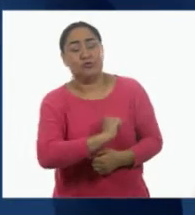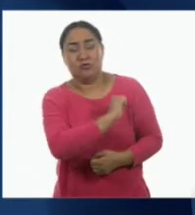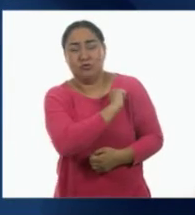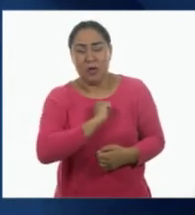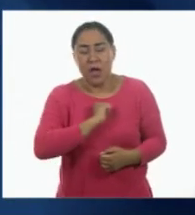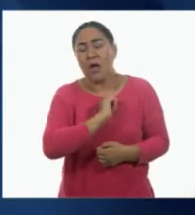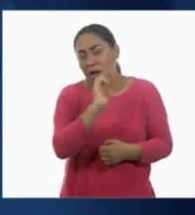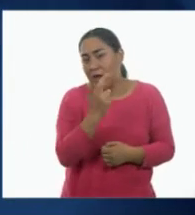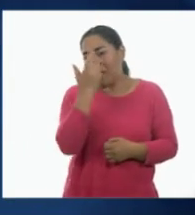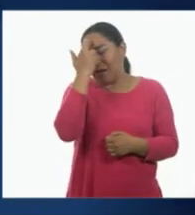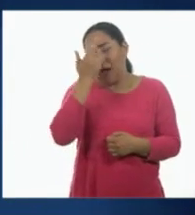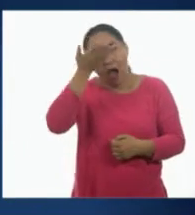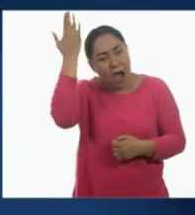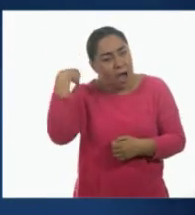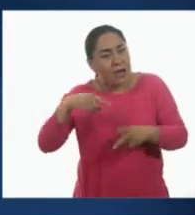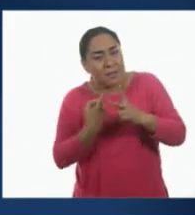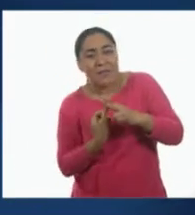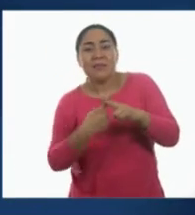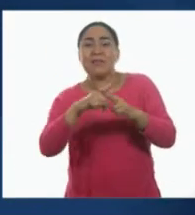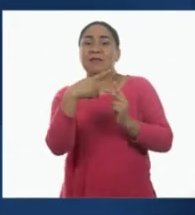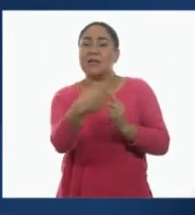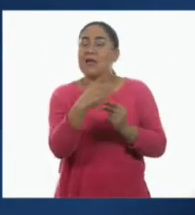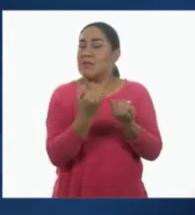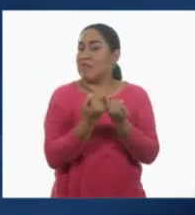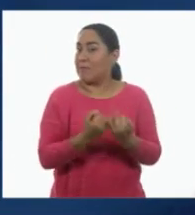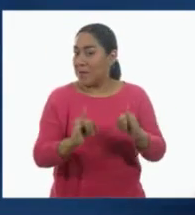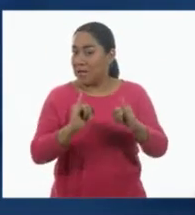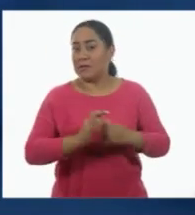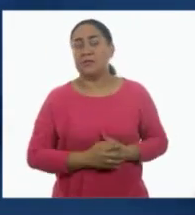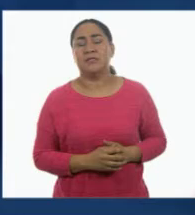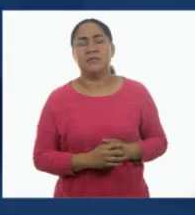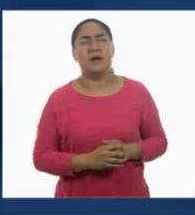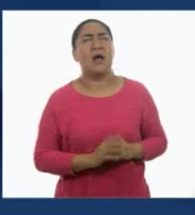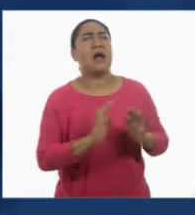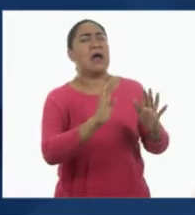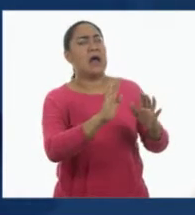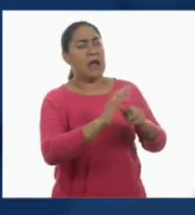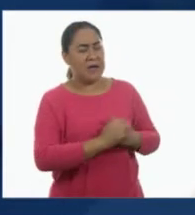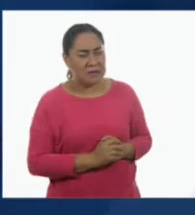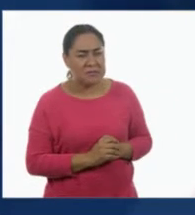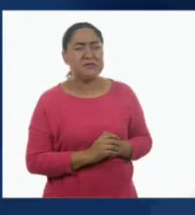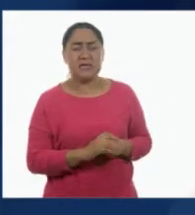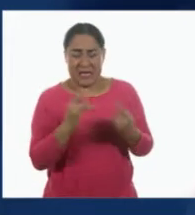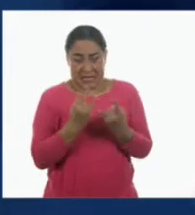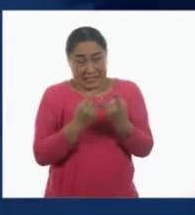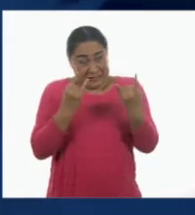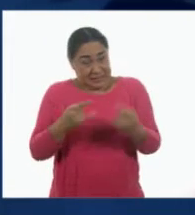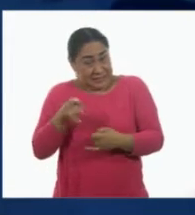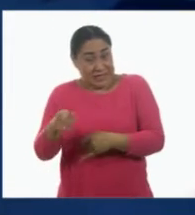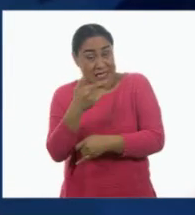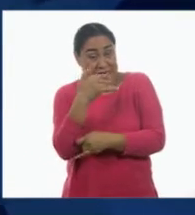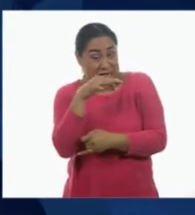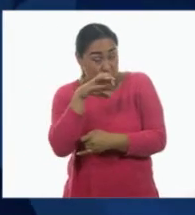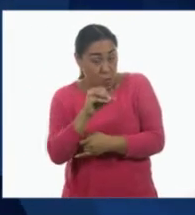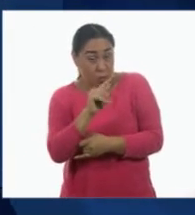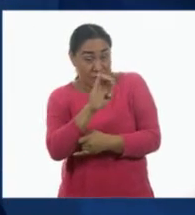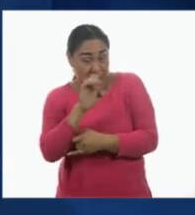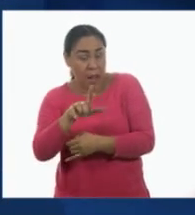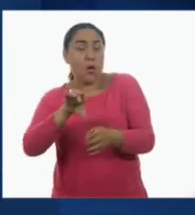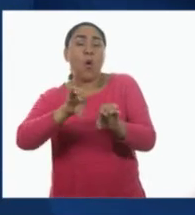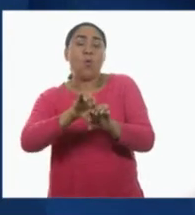los orígenes del movimiento de la independencia. Entonces podemos decir que la historia de Guillermo Tell es una